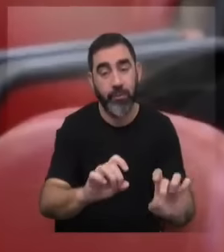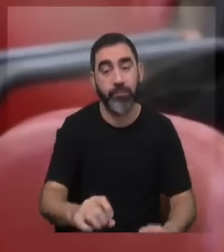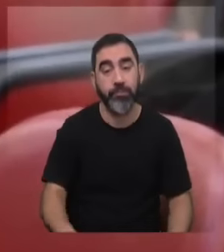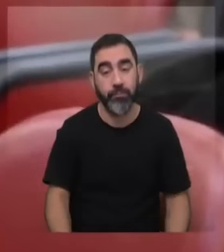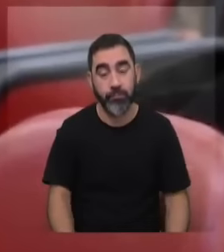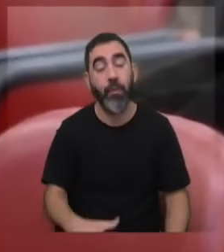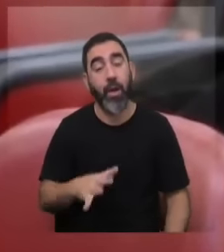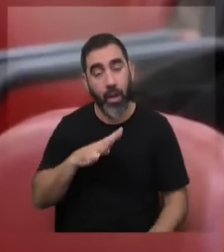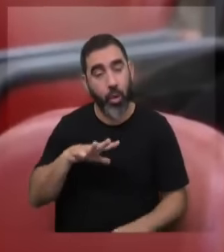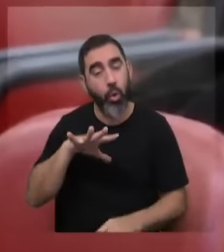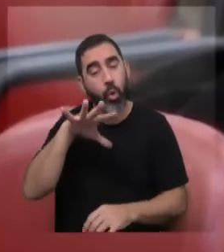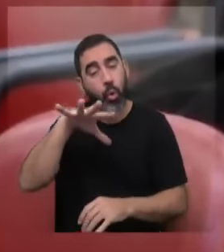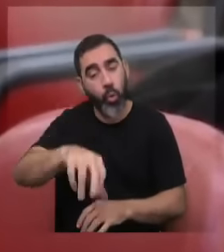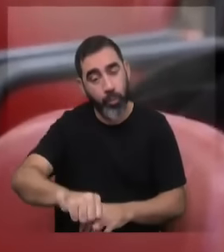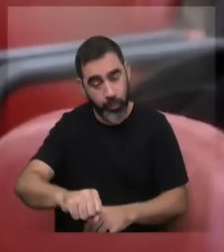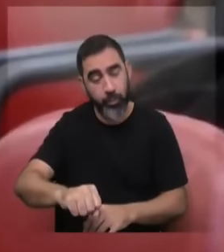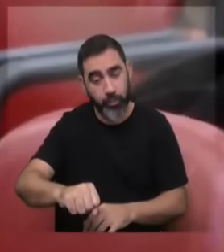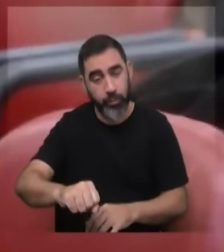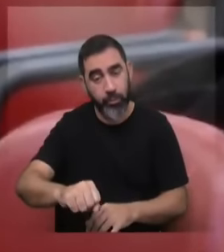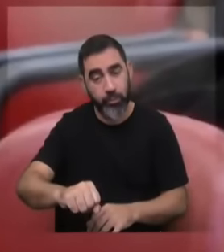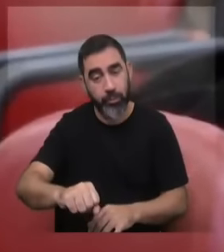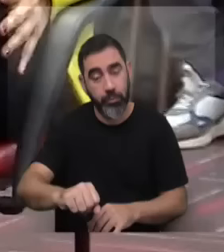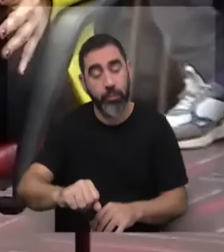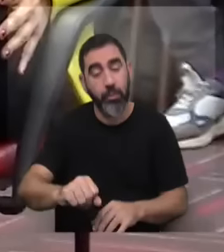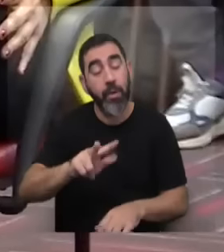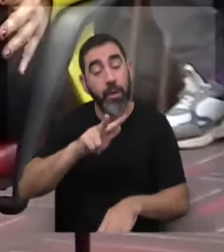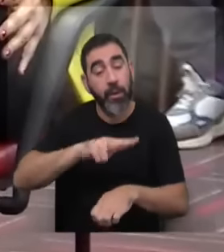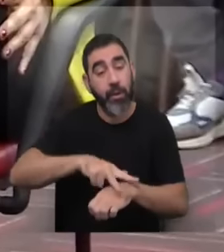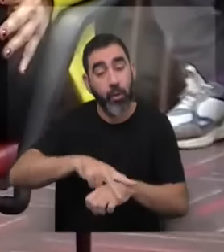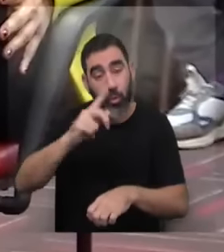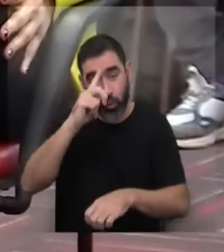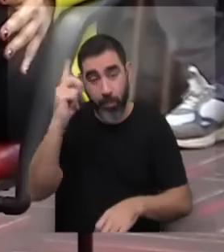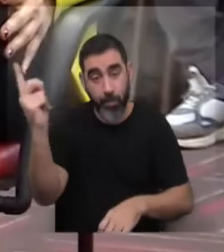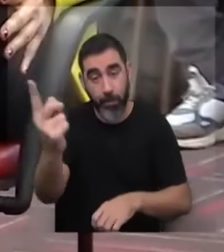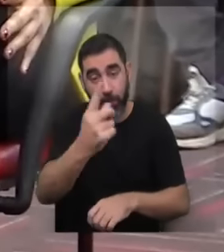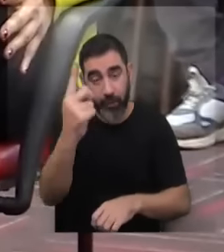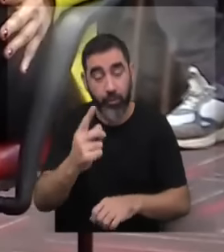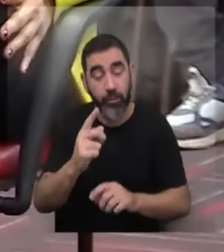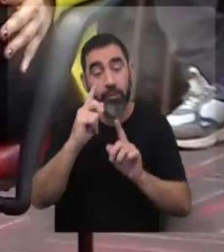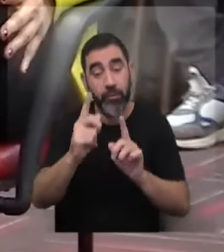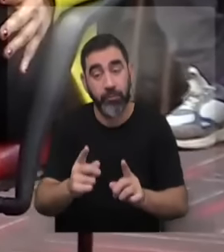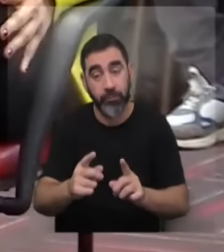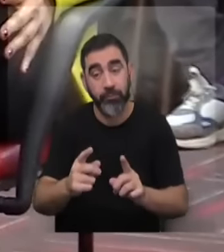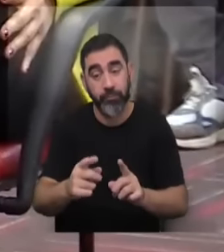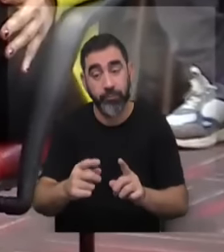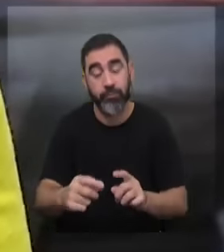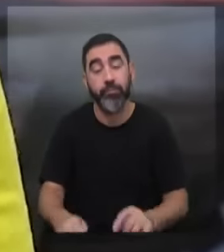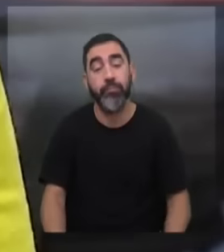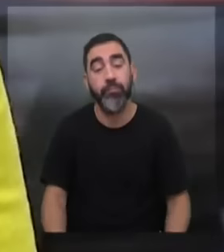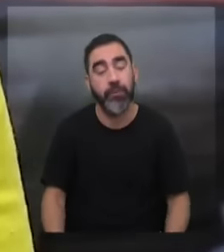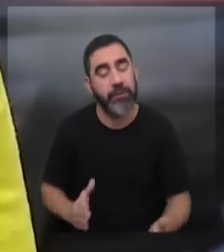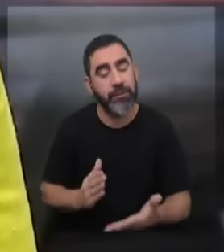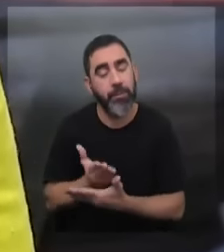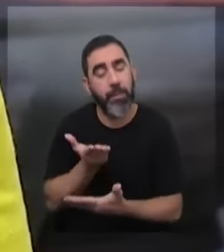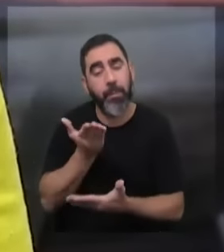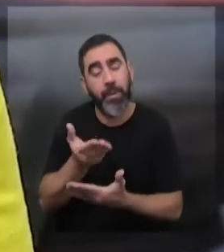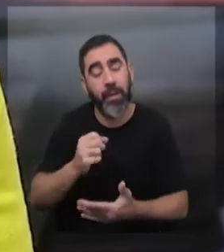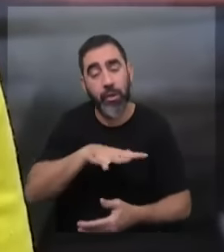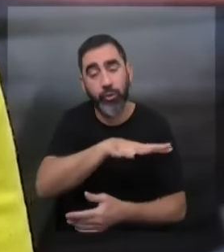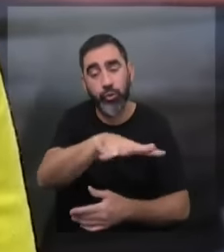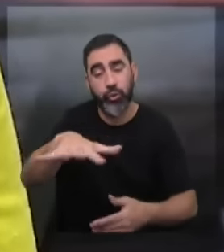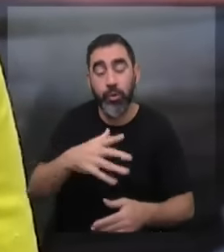hay un compromiso creo que las va en la línea de las recomendaciones internacionales y además algo que también hemos siempre solicitado a la sociedad